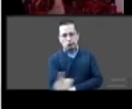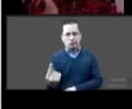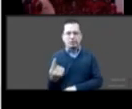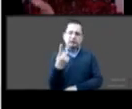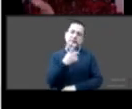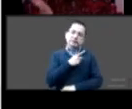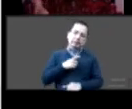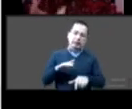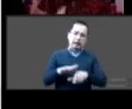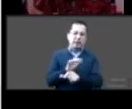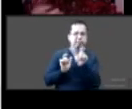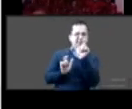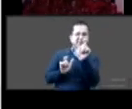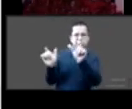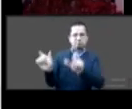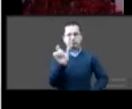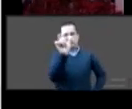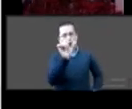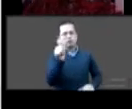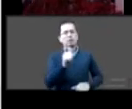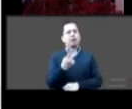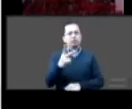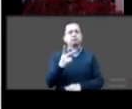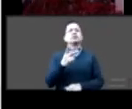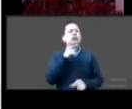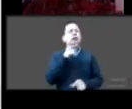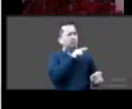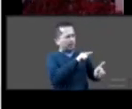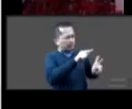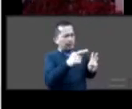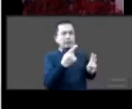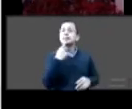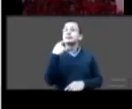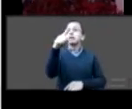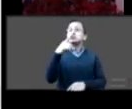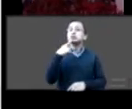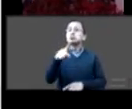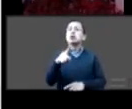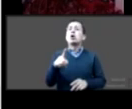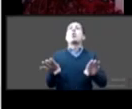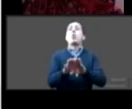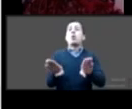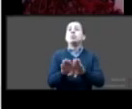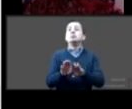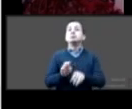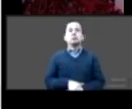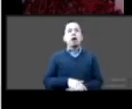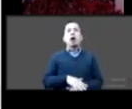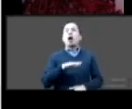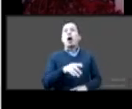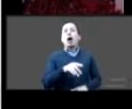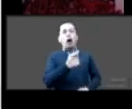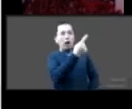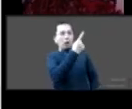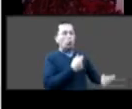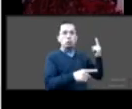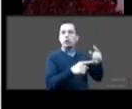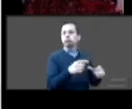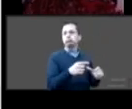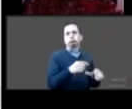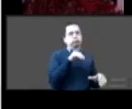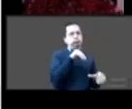hemos recibido esas denuncias, ¿no? Denuncias anónimas, ¿no? Ahí está,